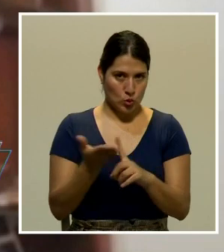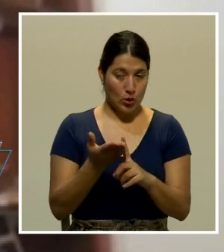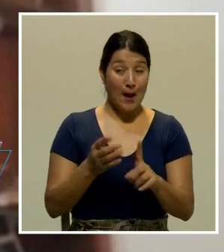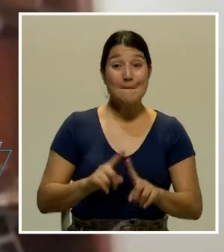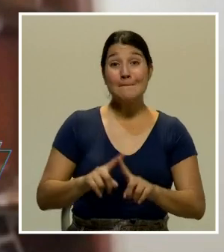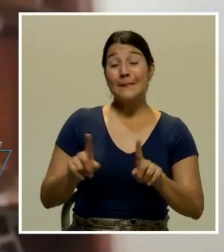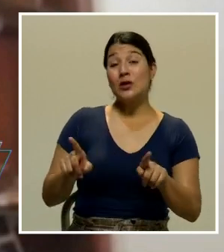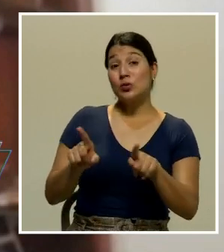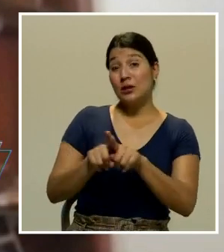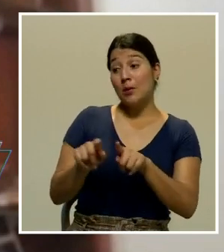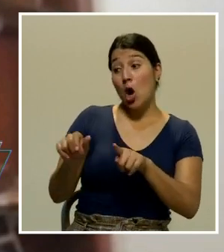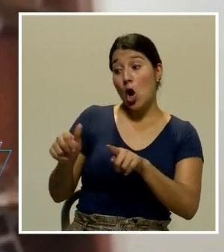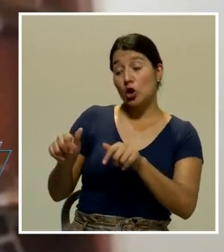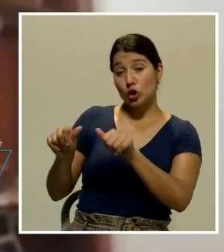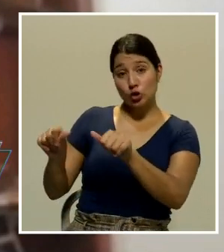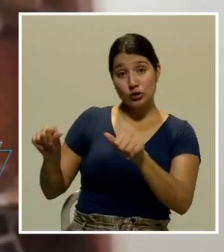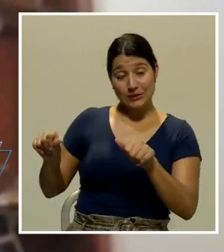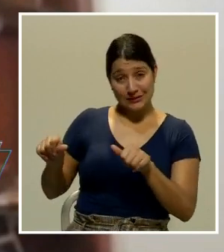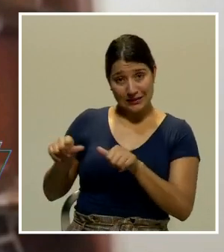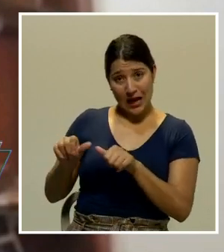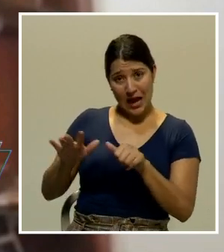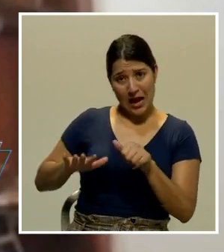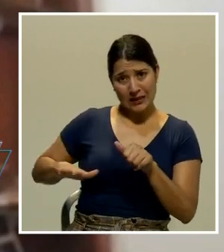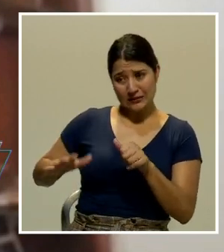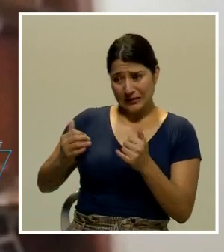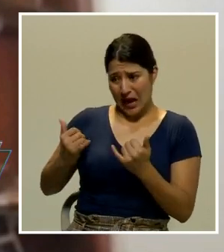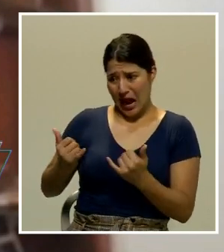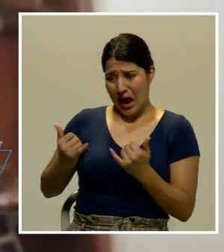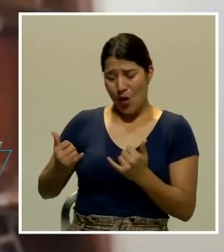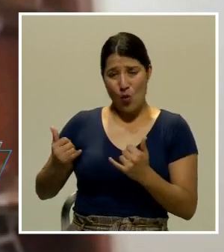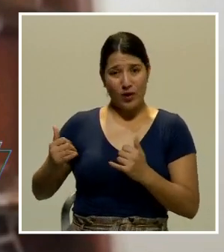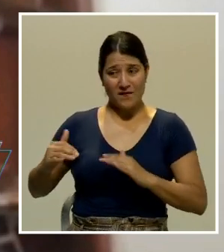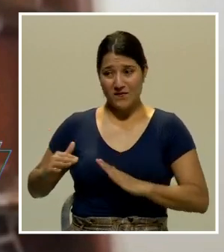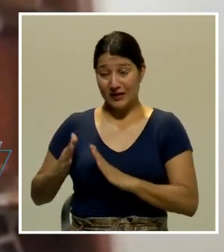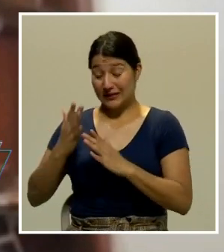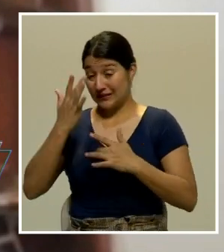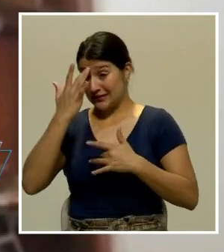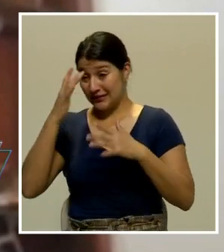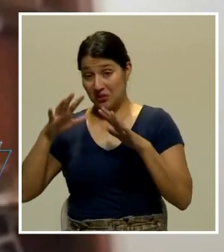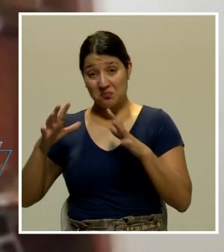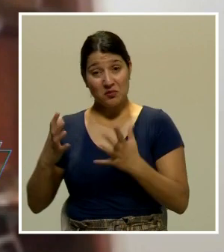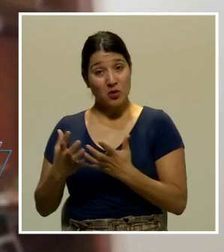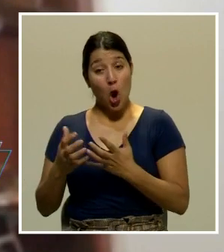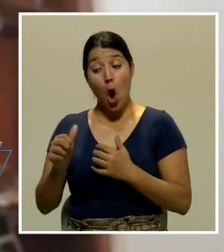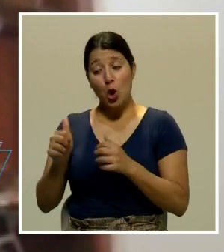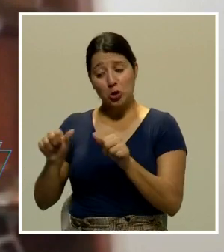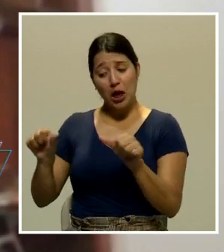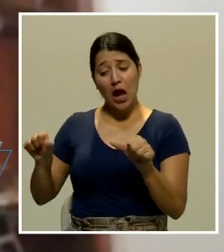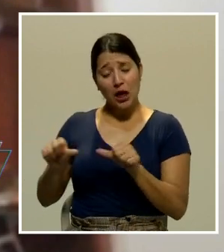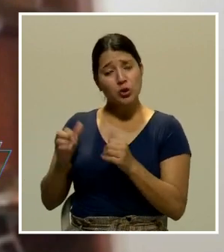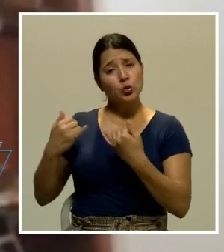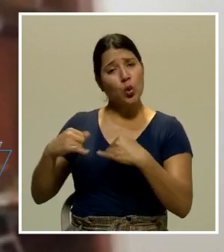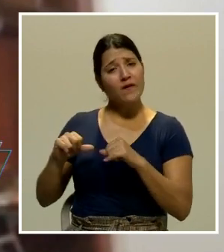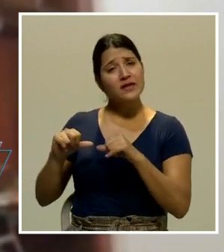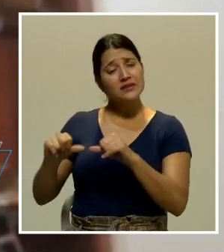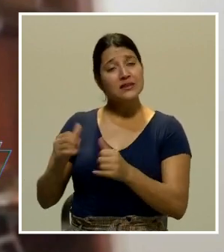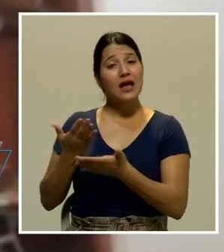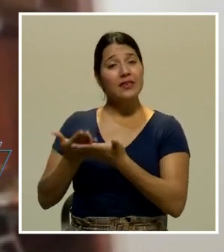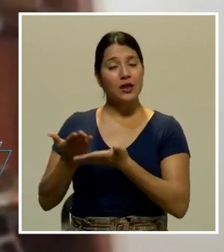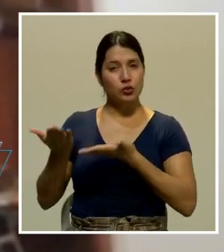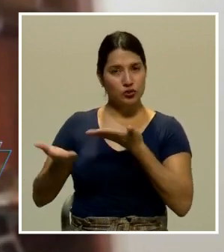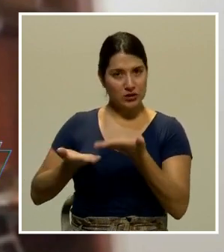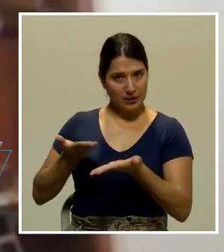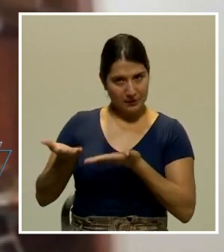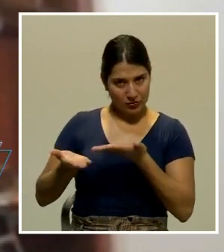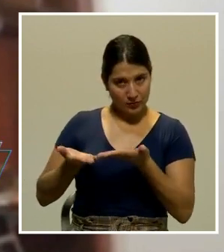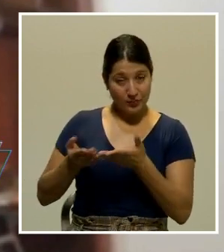otros sectores que en medio de toda la situación han seguido brindando servicio, ¿verdad? Entonces, a eso